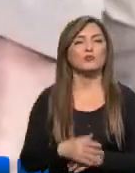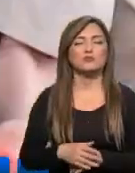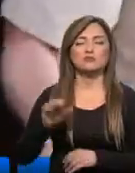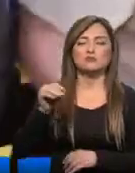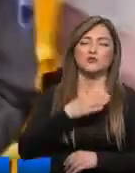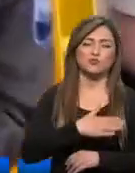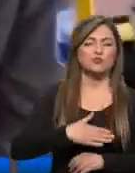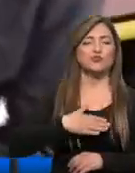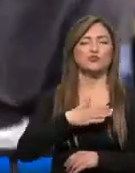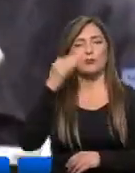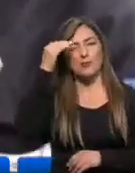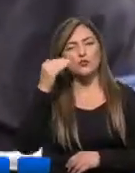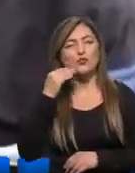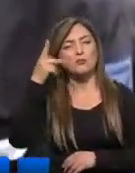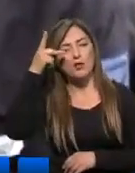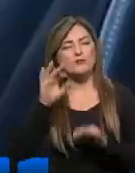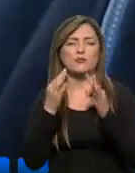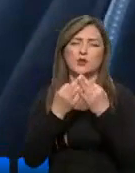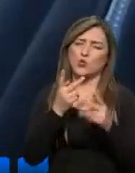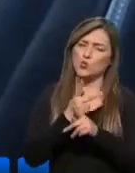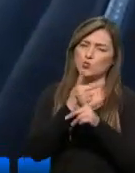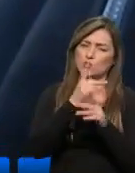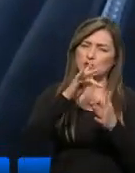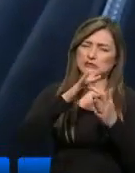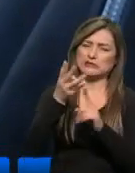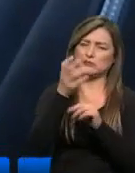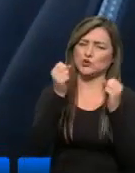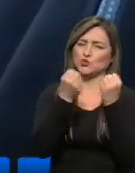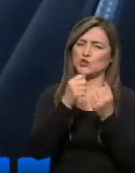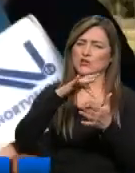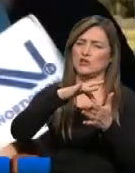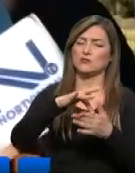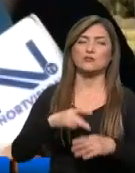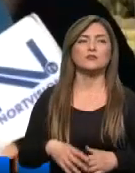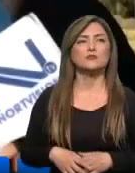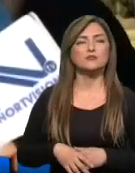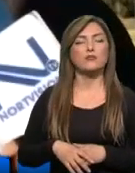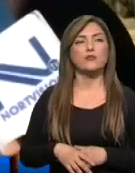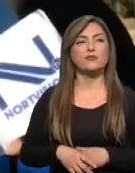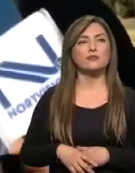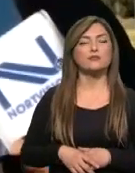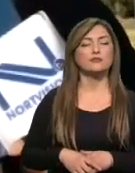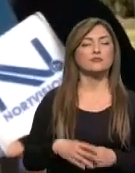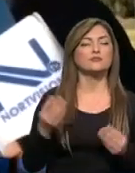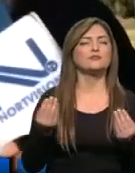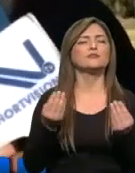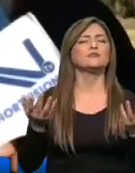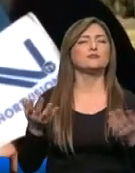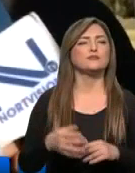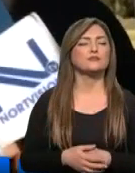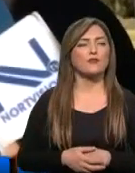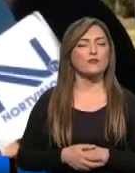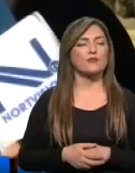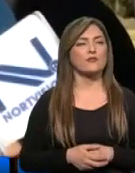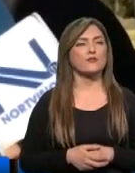alerta tanto a los menores de edad como a los padres de familia los riesgos de las redes sociales. El chico en